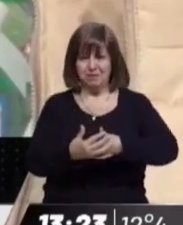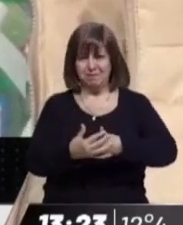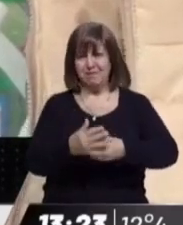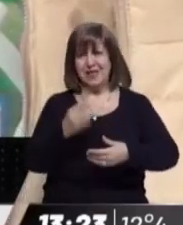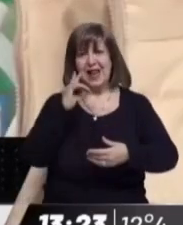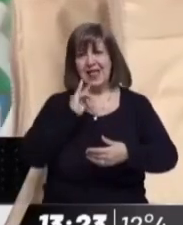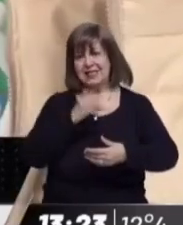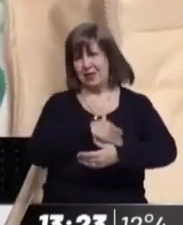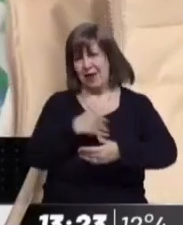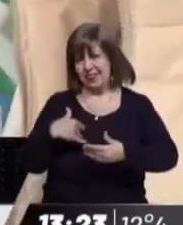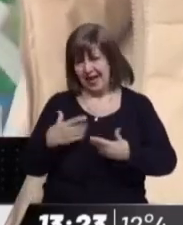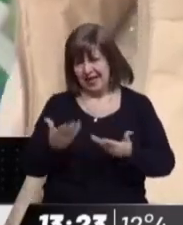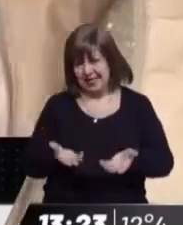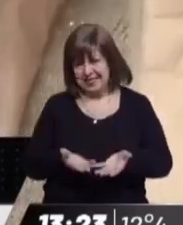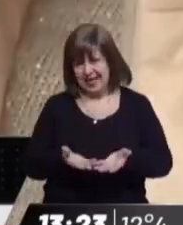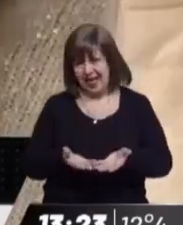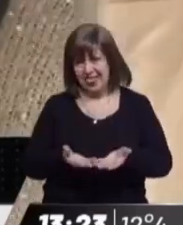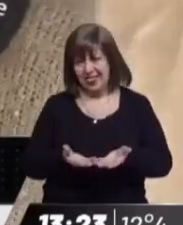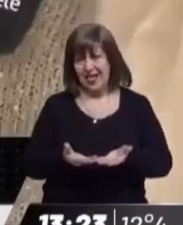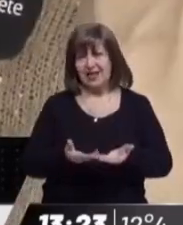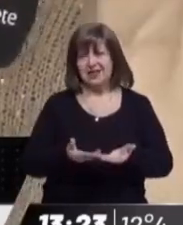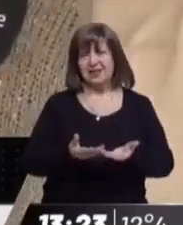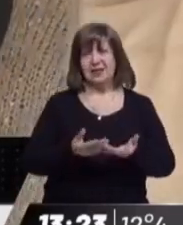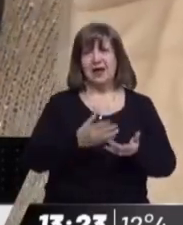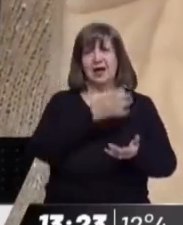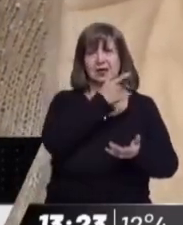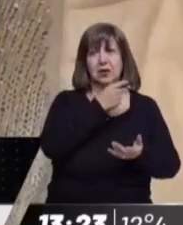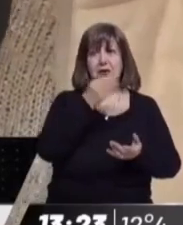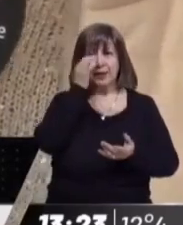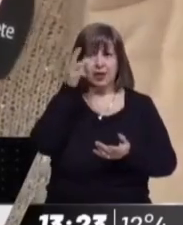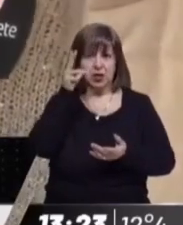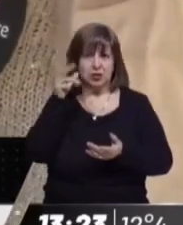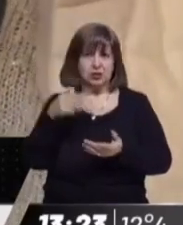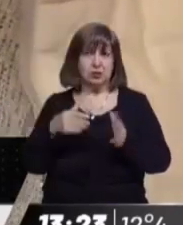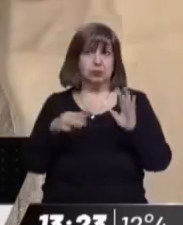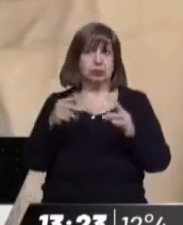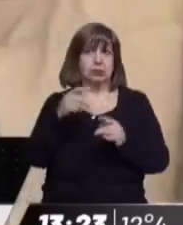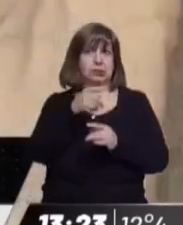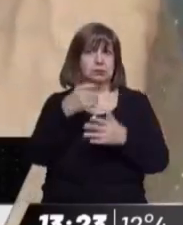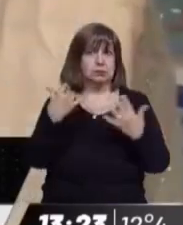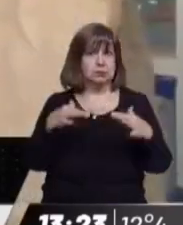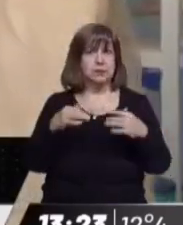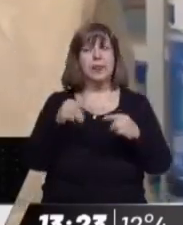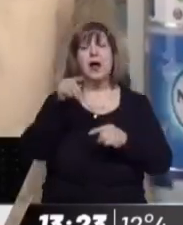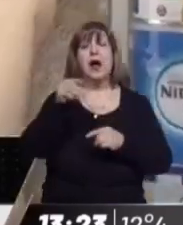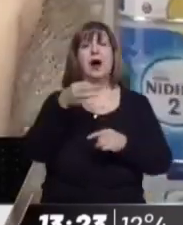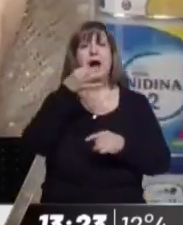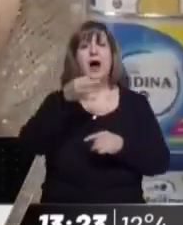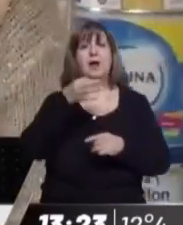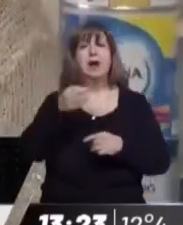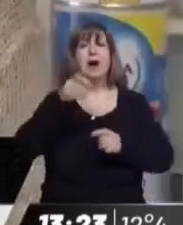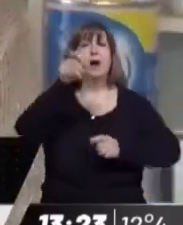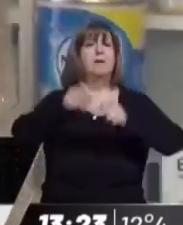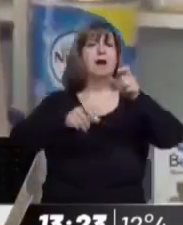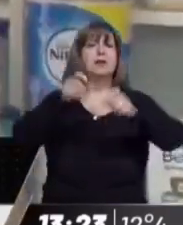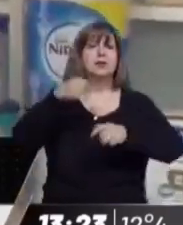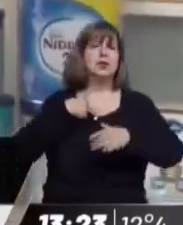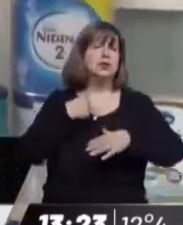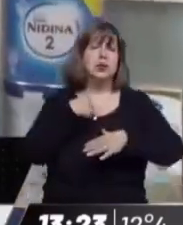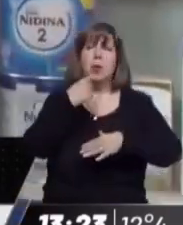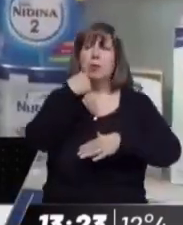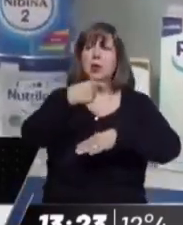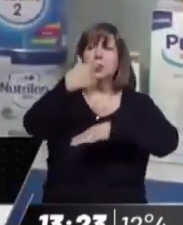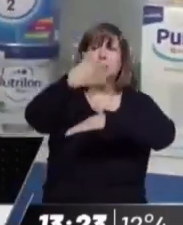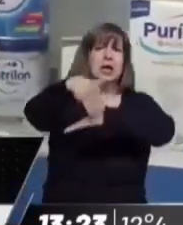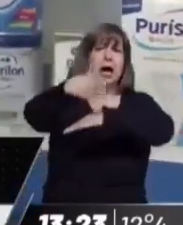leche maternizada bueno Rolando lo que vamos a hacer ahora y los invitamos a todos a escuchar Qué decía la gente salimos a la calle a